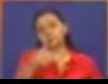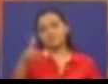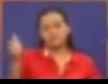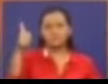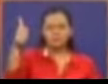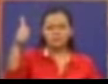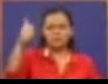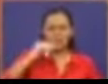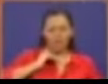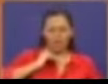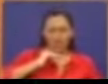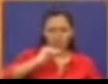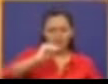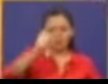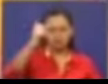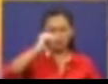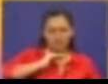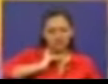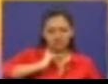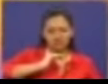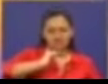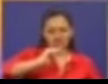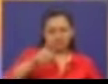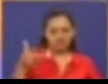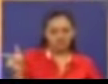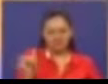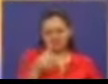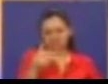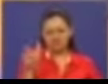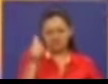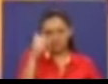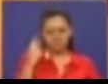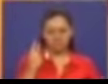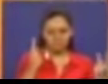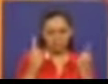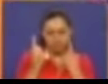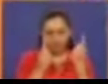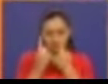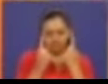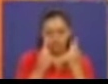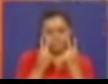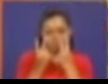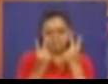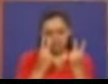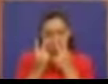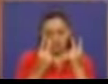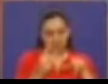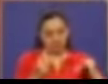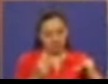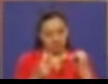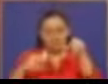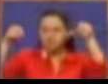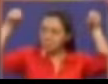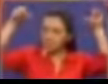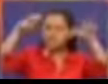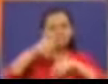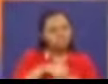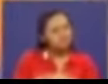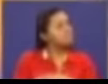hay sectores donde falta, pero en general, vías de dos carriles de ida, dos de vuelta, parterre central, iluminados, o